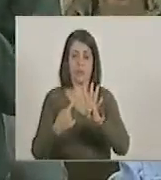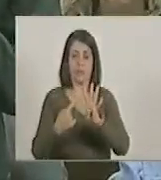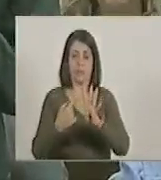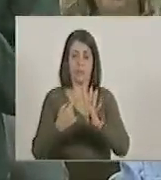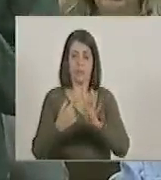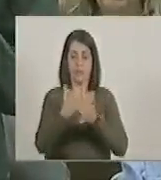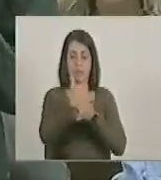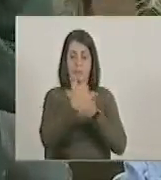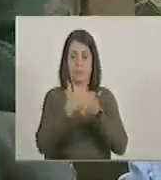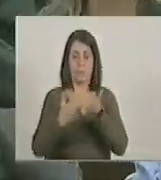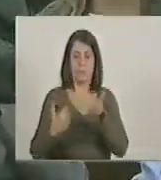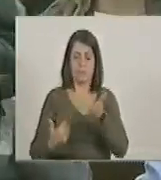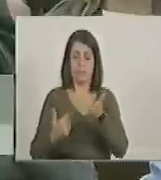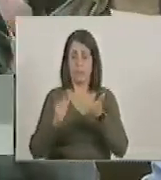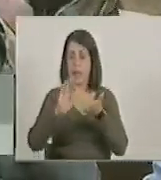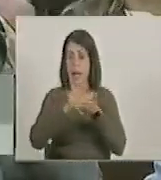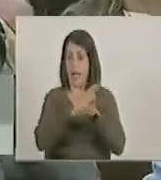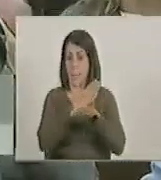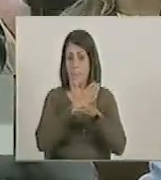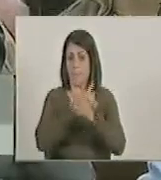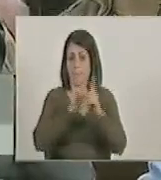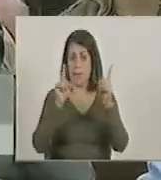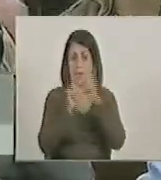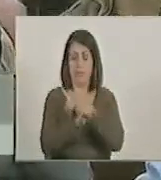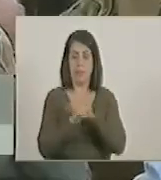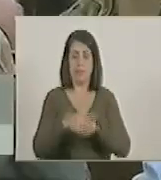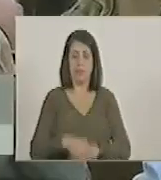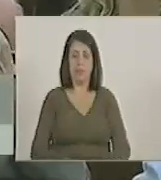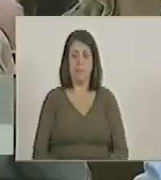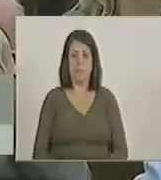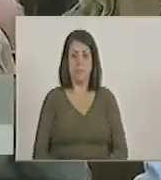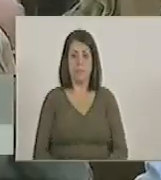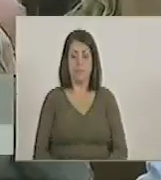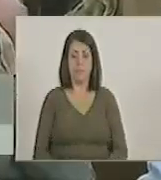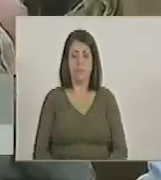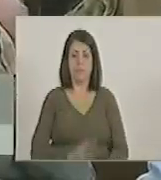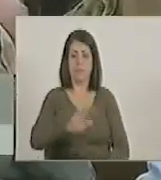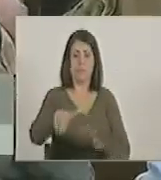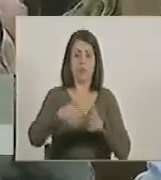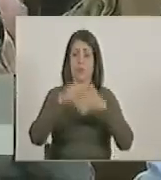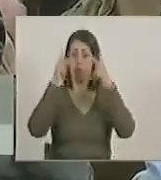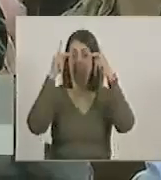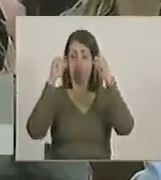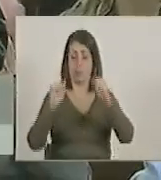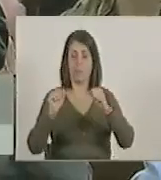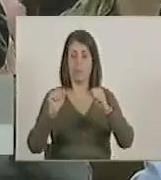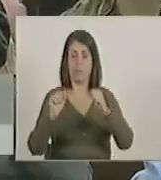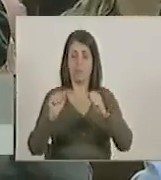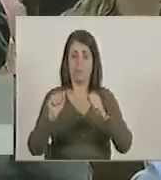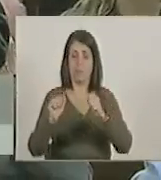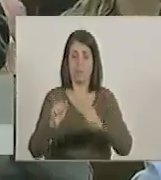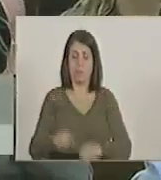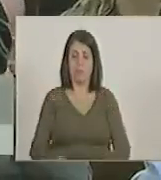propongo suprimir, dejar hasta en todas las carreras y suprimir